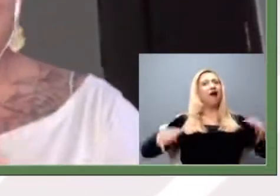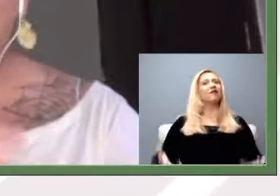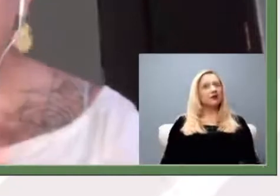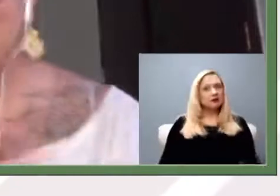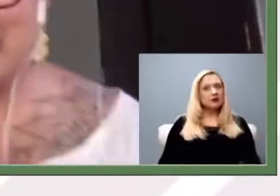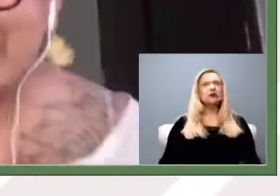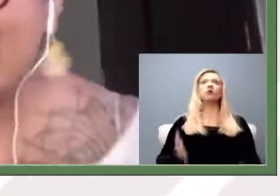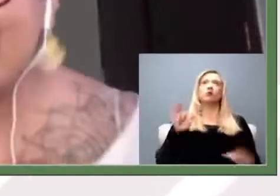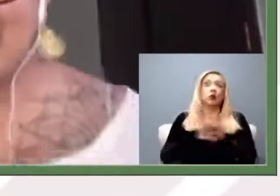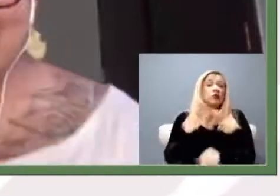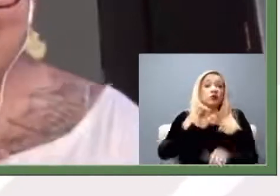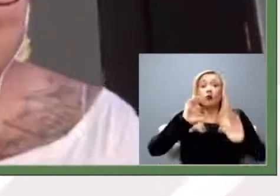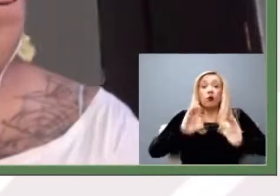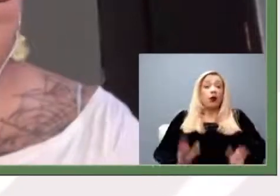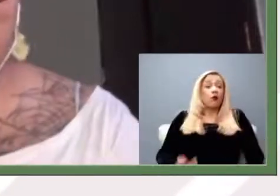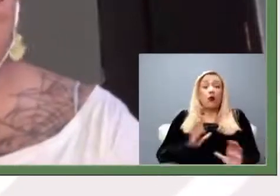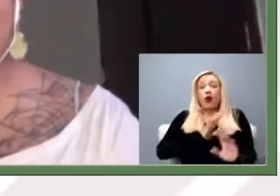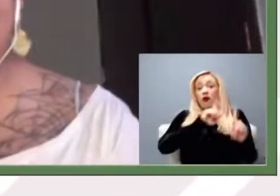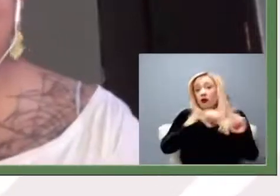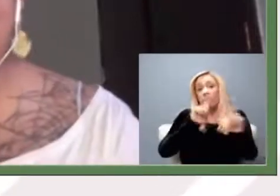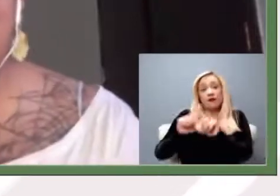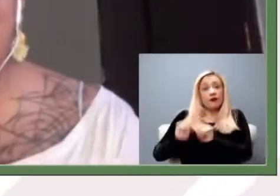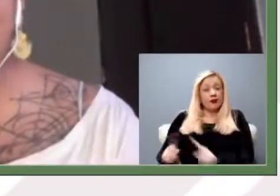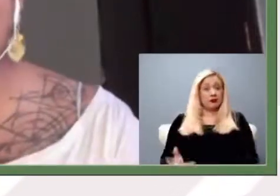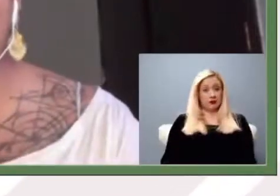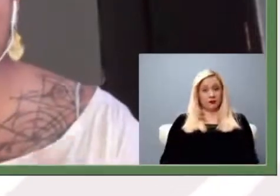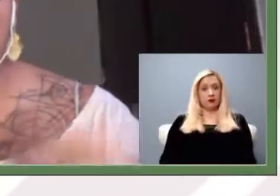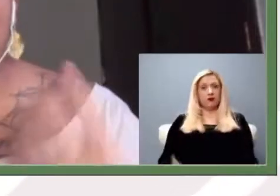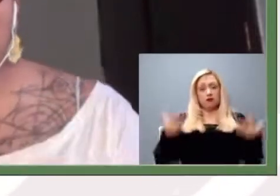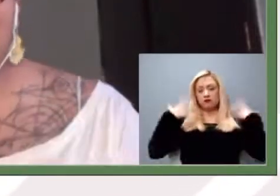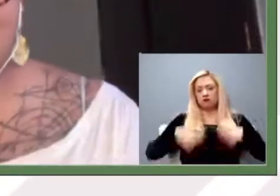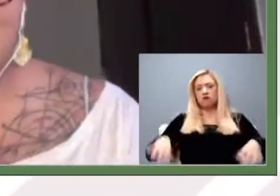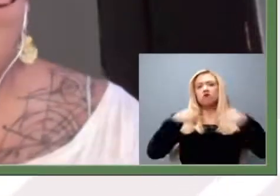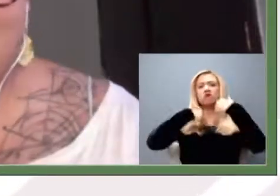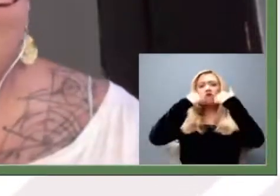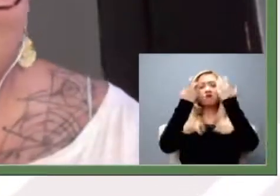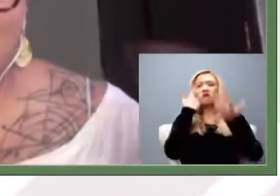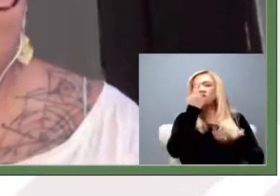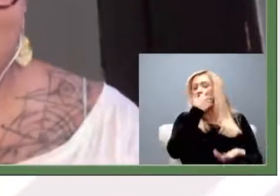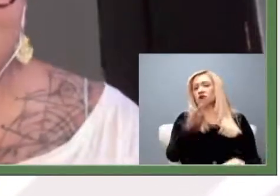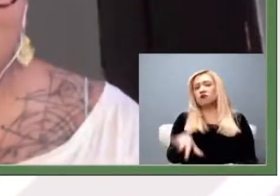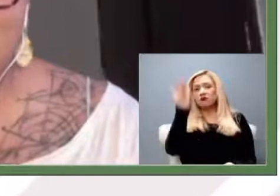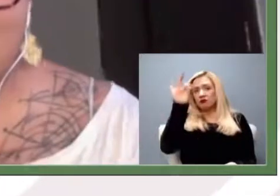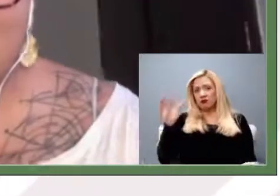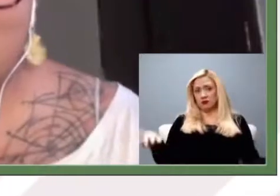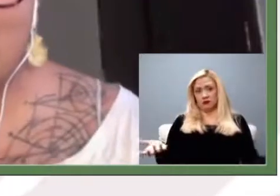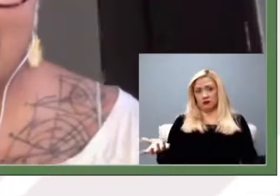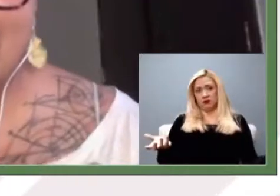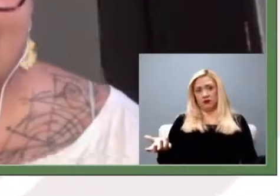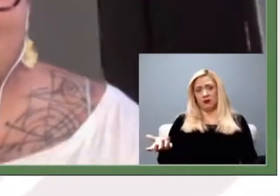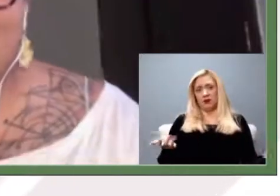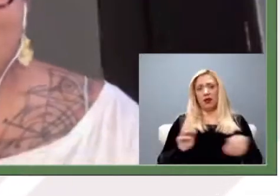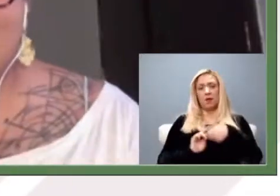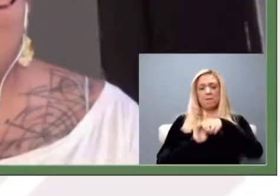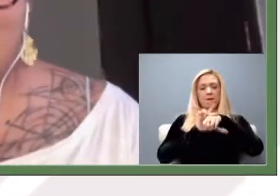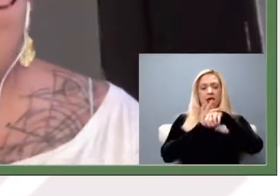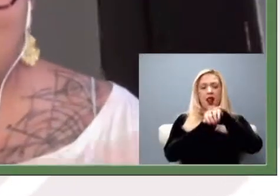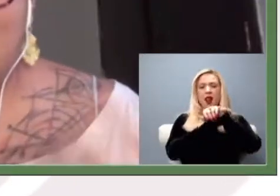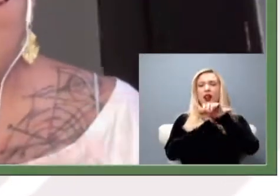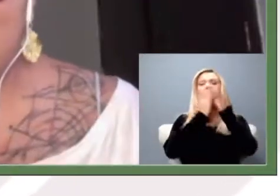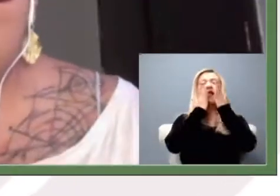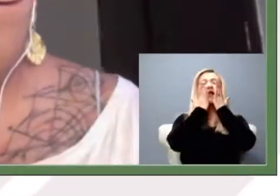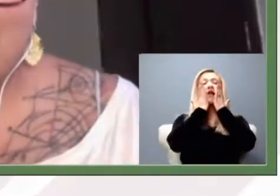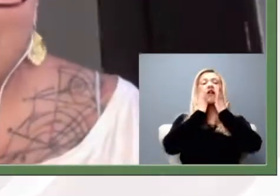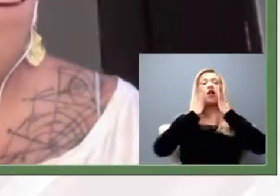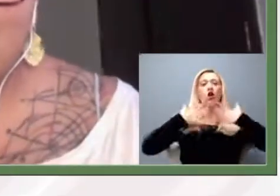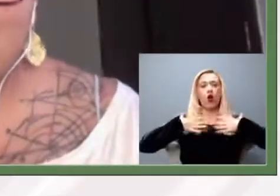el problema no es ese, ¿no? O vestirnos como queramos, aunque dicen por ahí, Lucrecia Mazón, que la piel que la